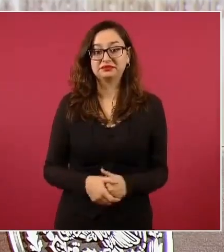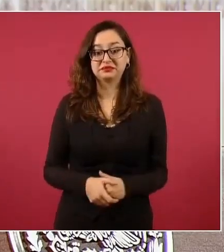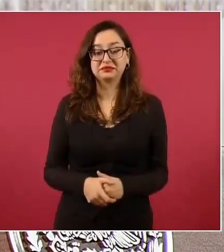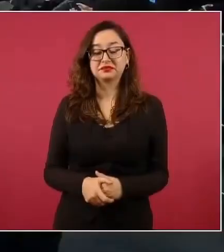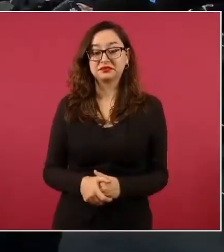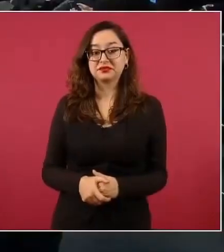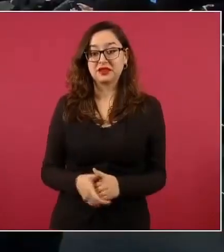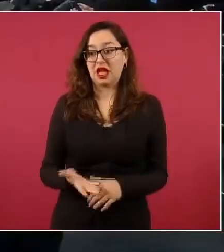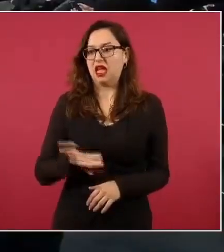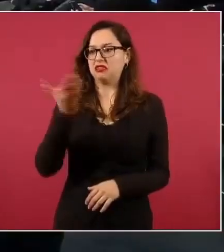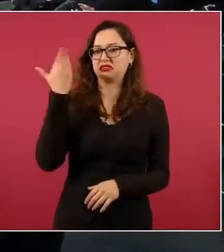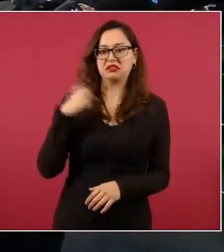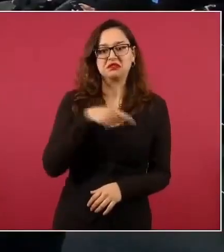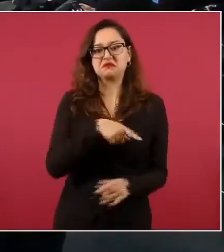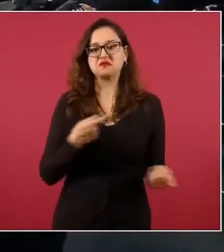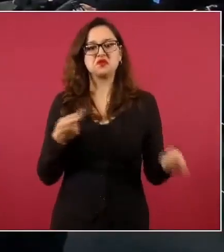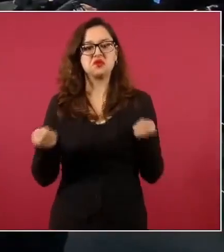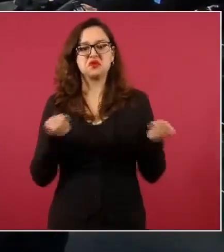porque